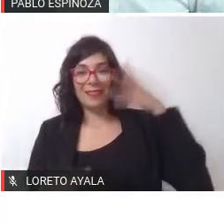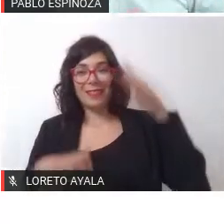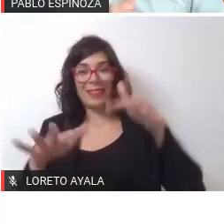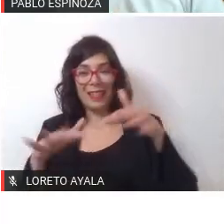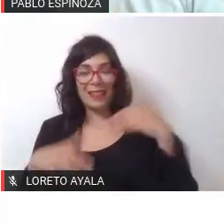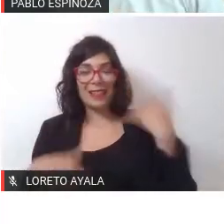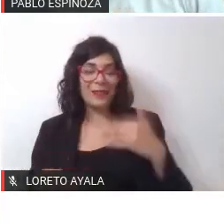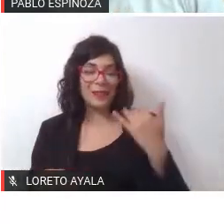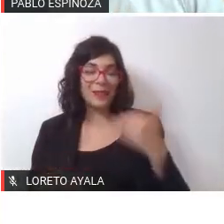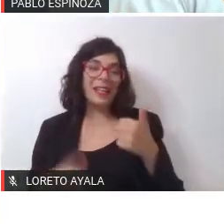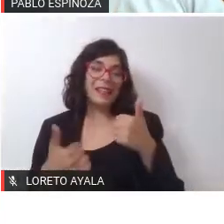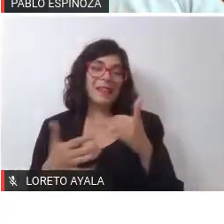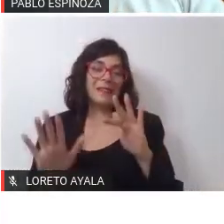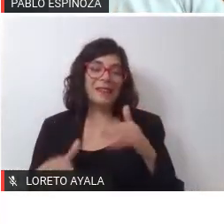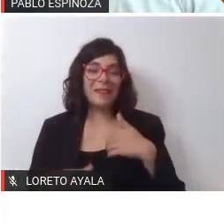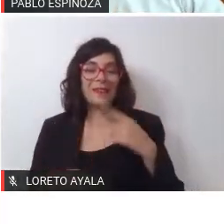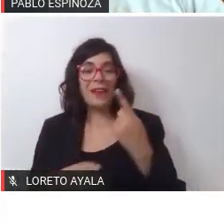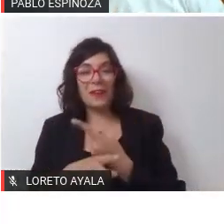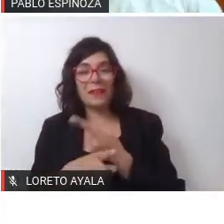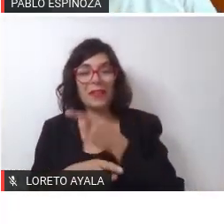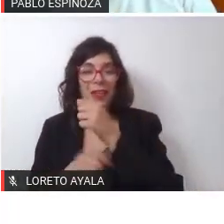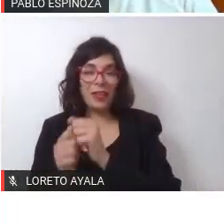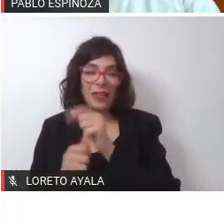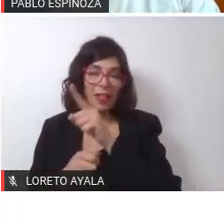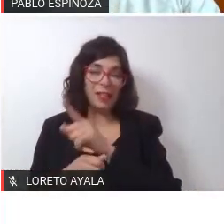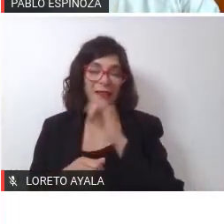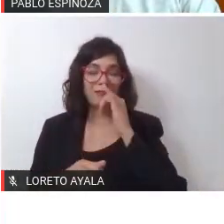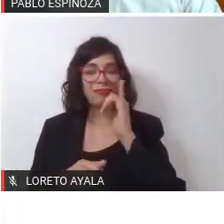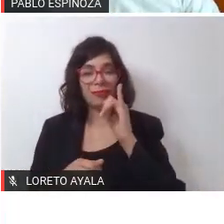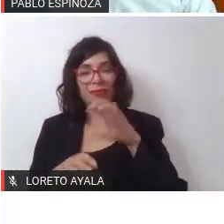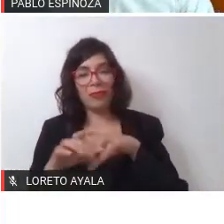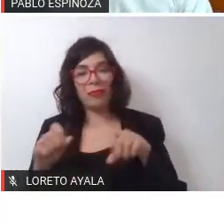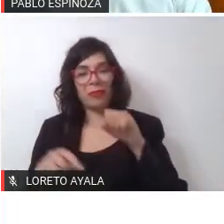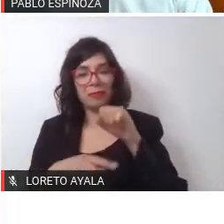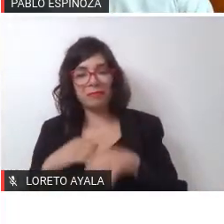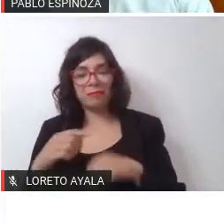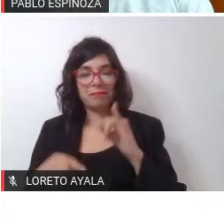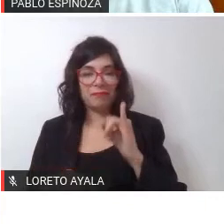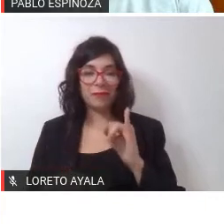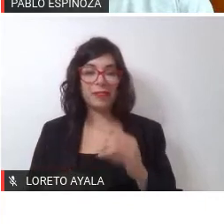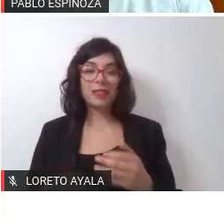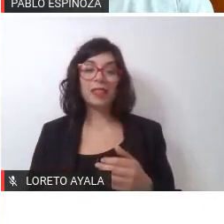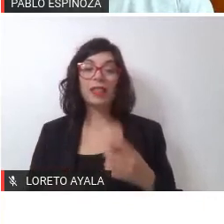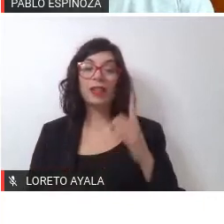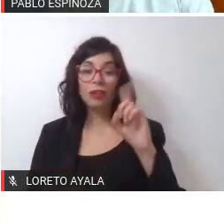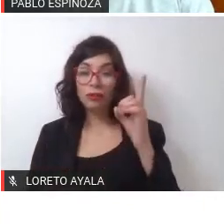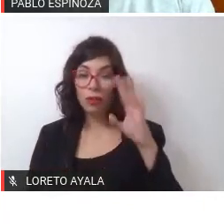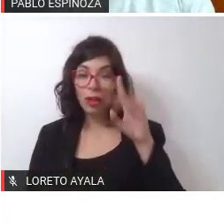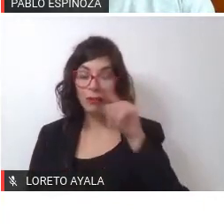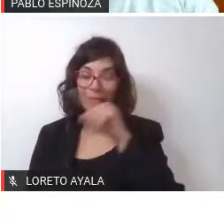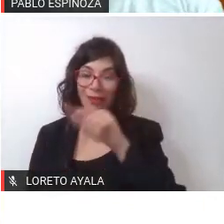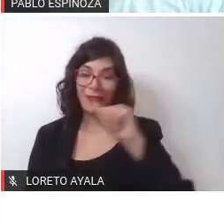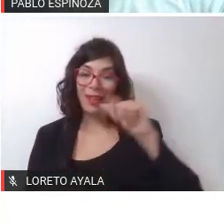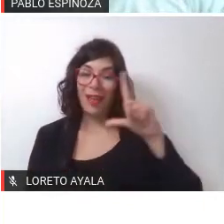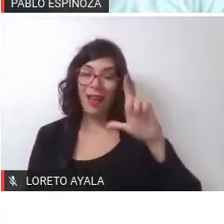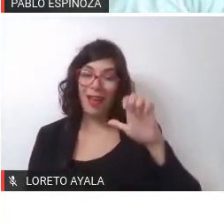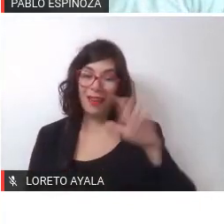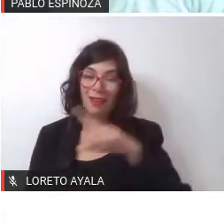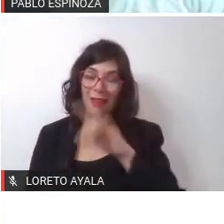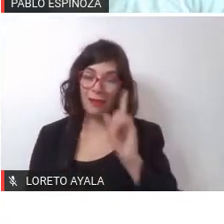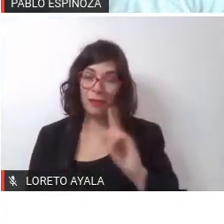bien. Entonces, en la disposición, lo conversamos con Alejandro. Y la verdad es que no solo Alejandro, sino que todos los colegas que